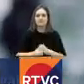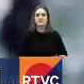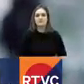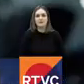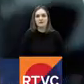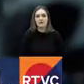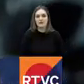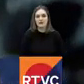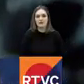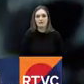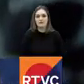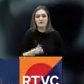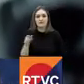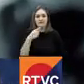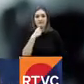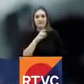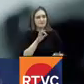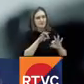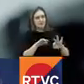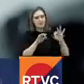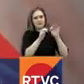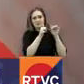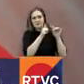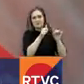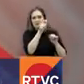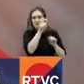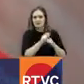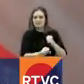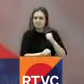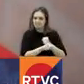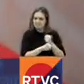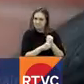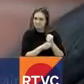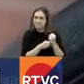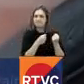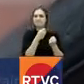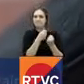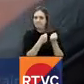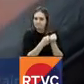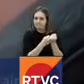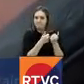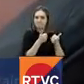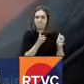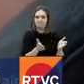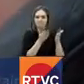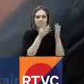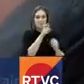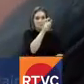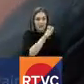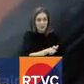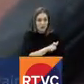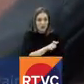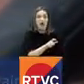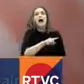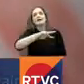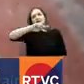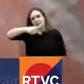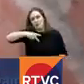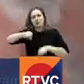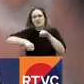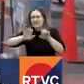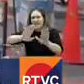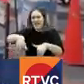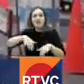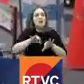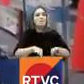Me decían, lo más importante es que quede bien usted como persona, y luego pensamos a qué bien como ciclista. Y es como la